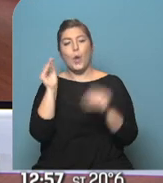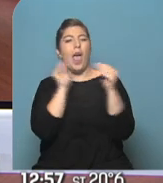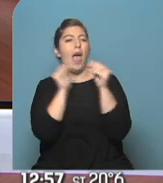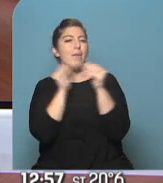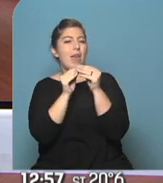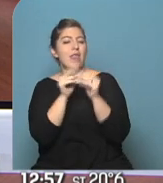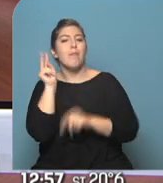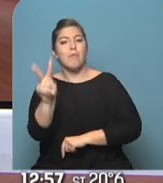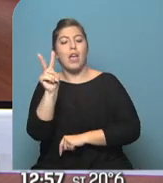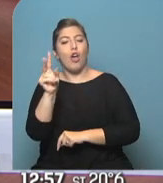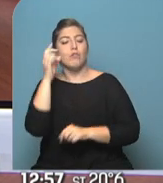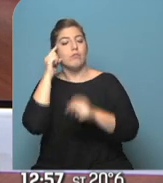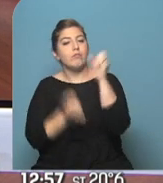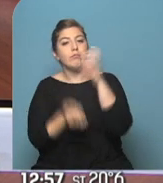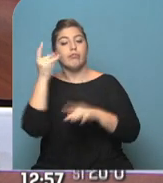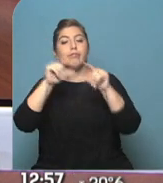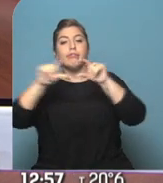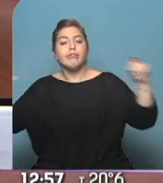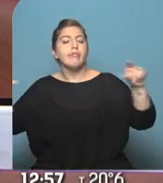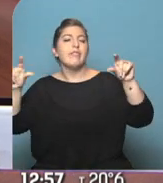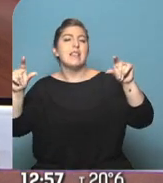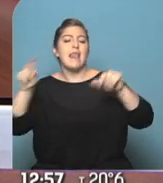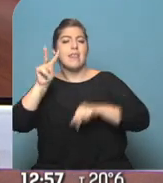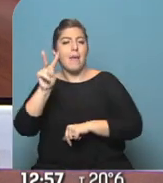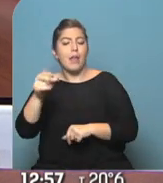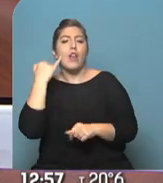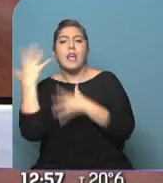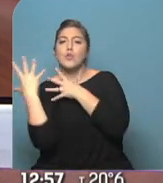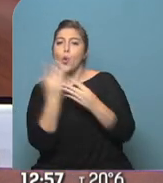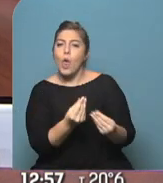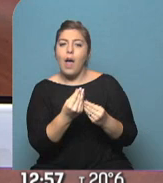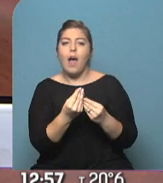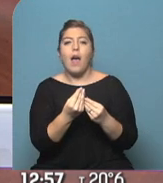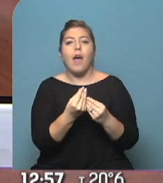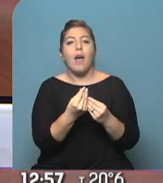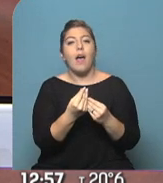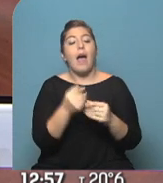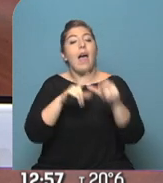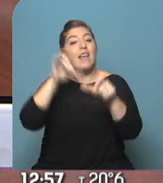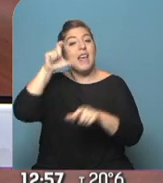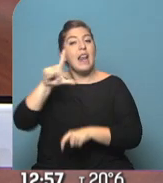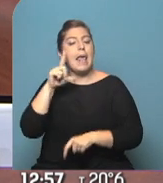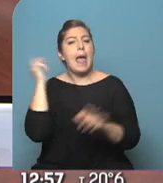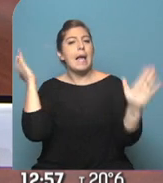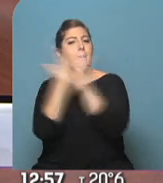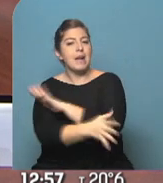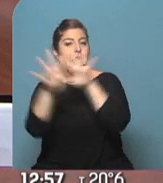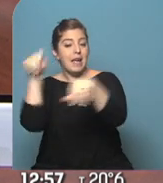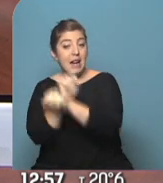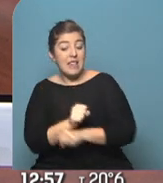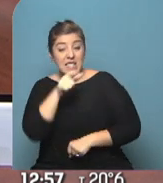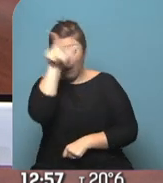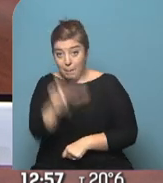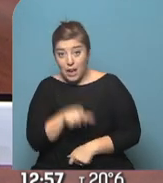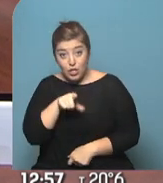éste creó la frase braden o perón entre tantas otras cosas hasta ayudó a guillermo patricio kelly a fugarse de la cárcel bueno ese